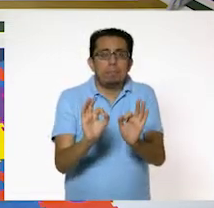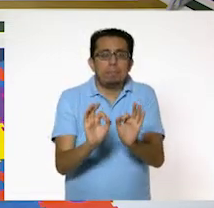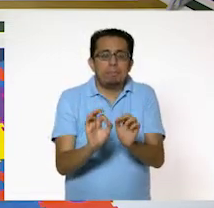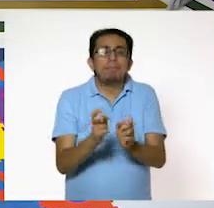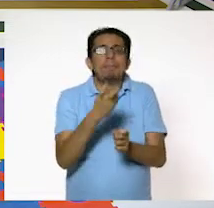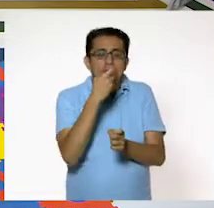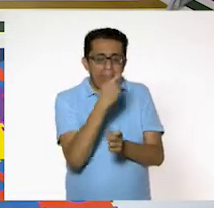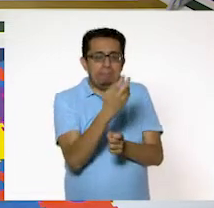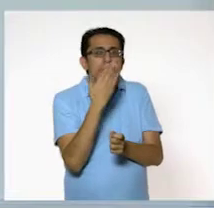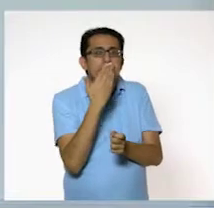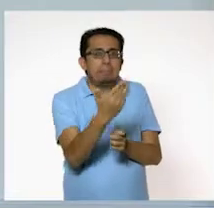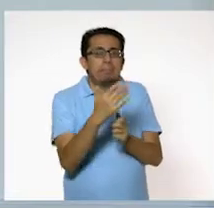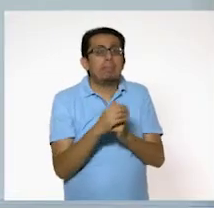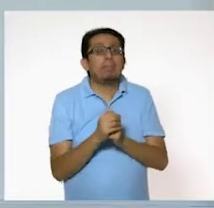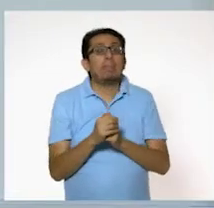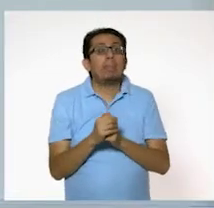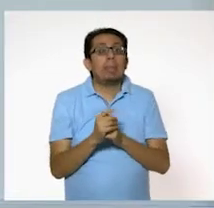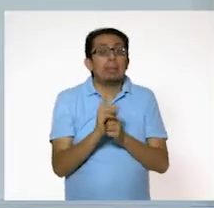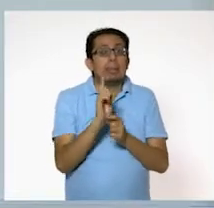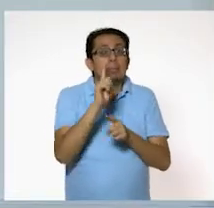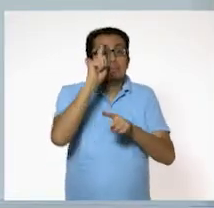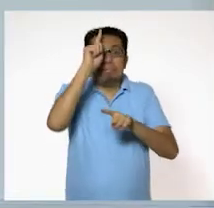Exacto. Quitar